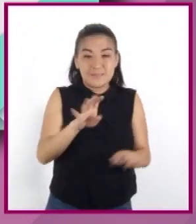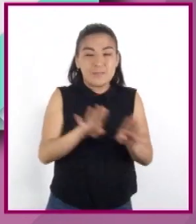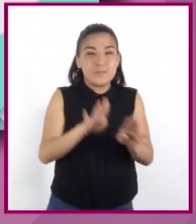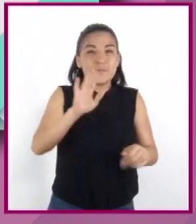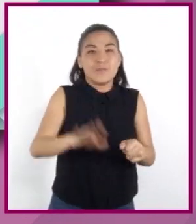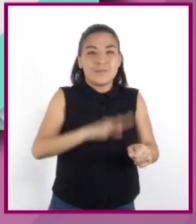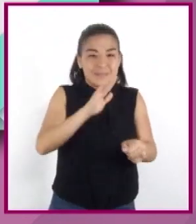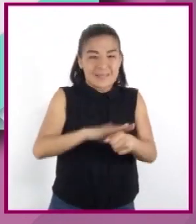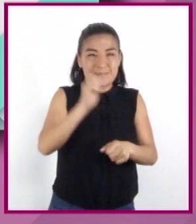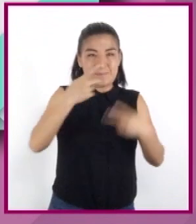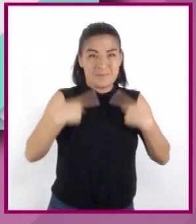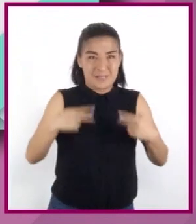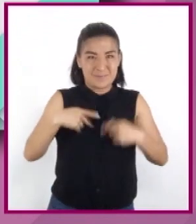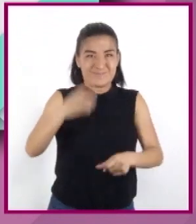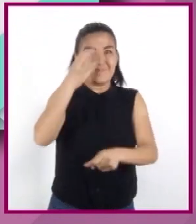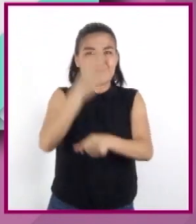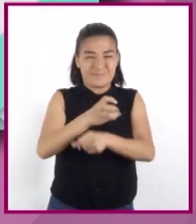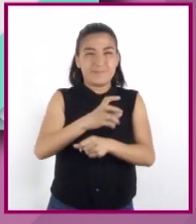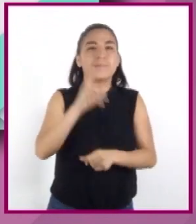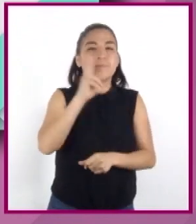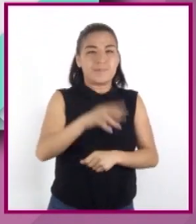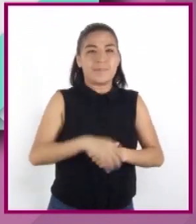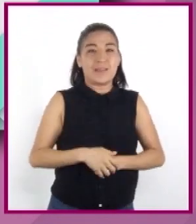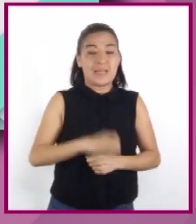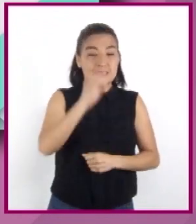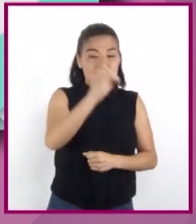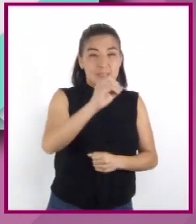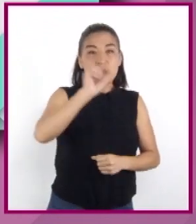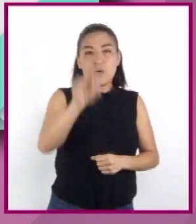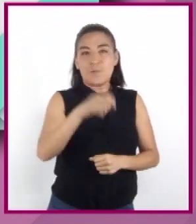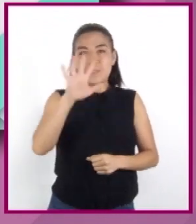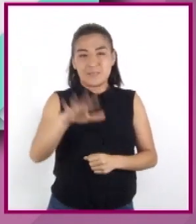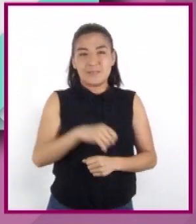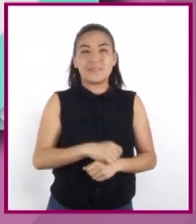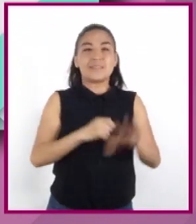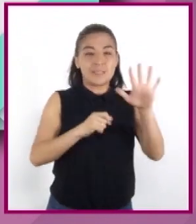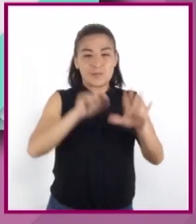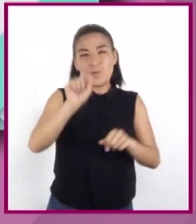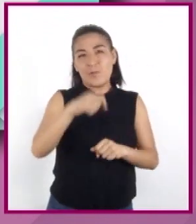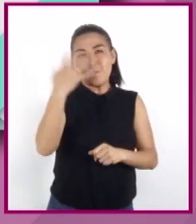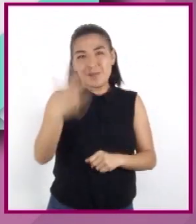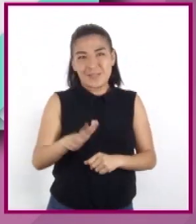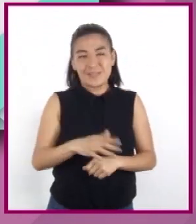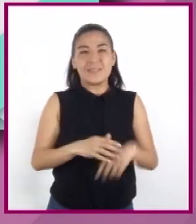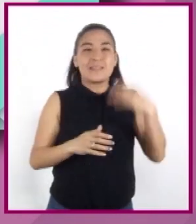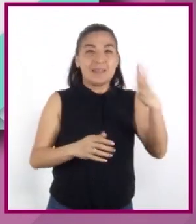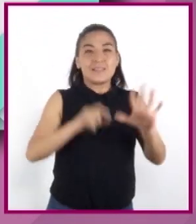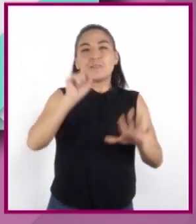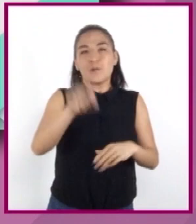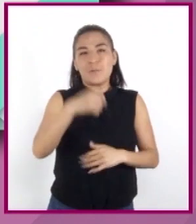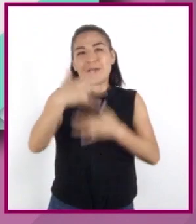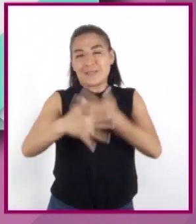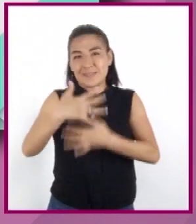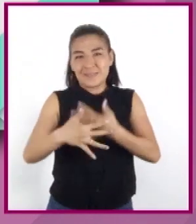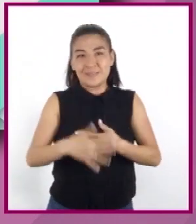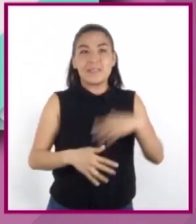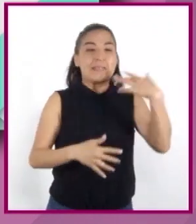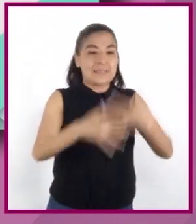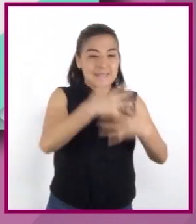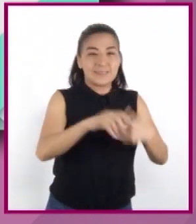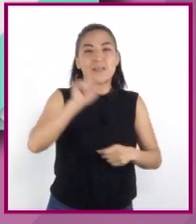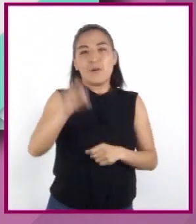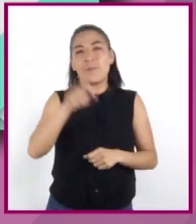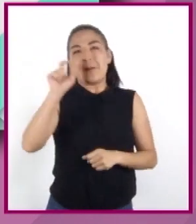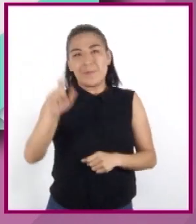desplazamiento de la persona 3 son 0,5, 5,10, 10,15,